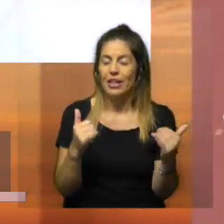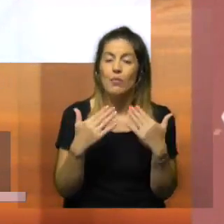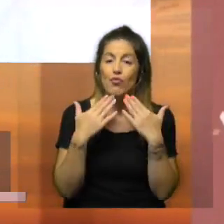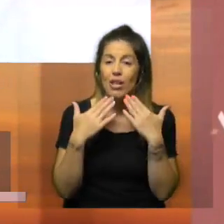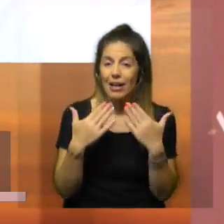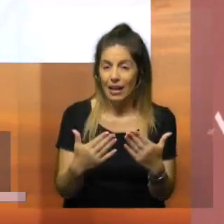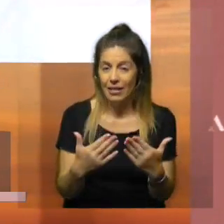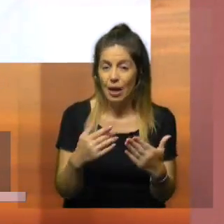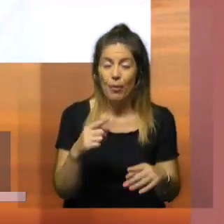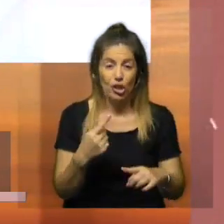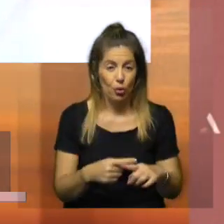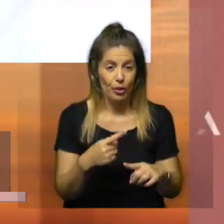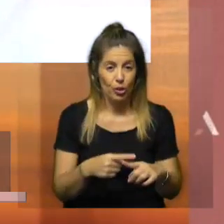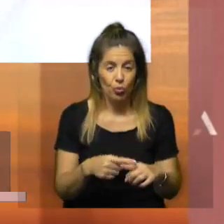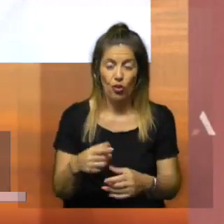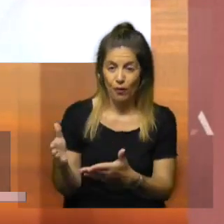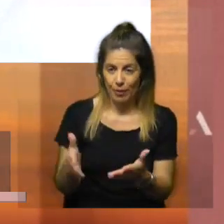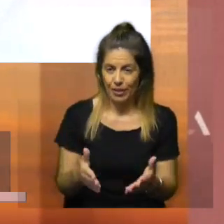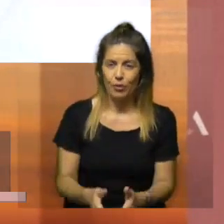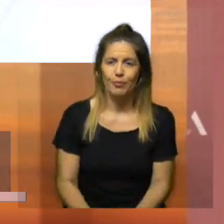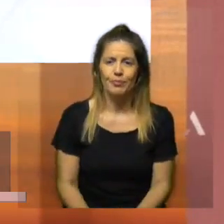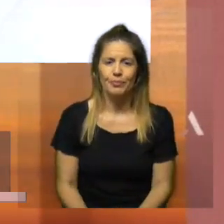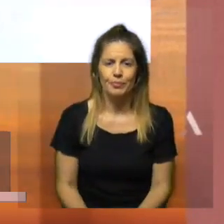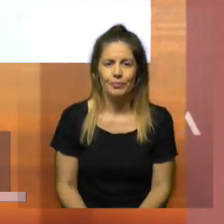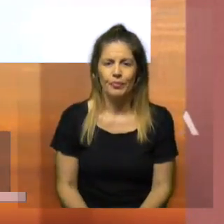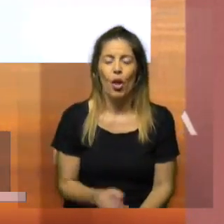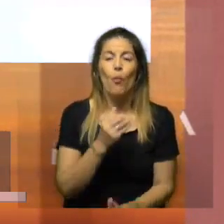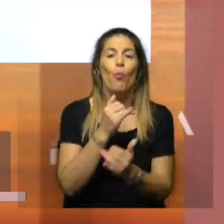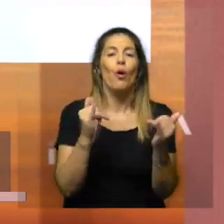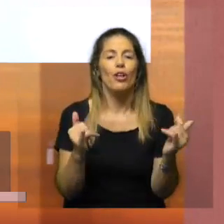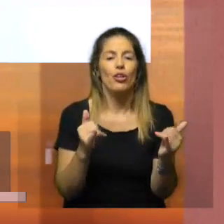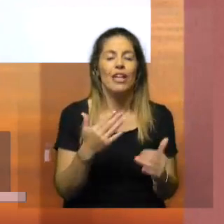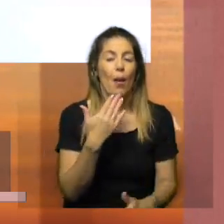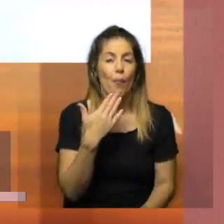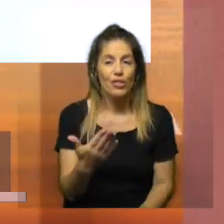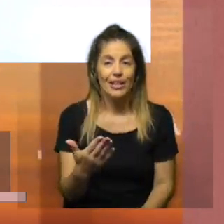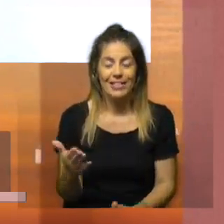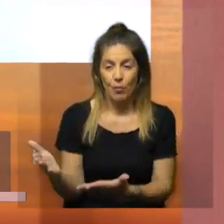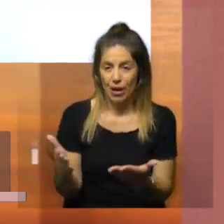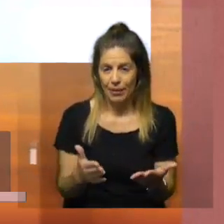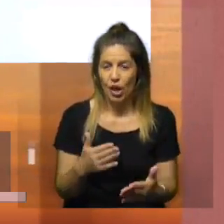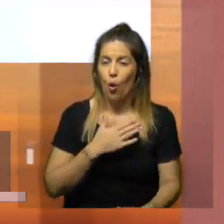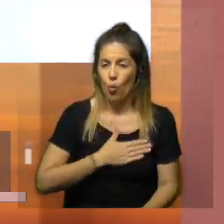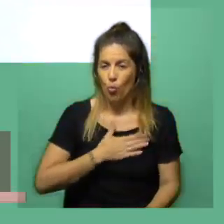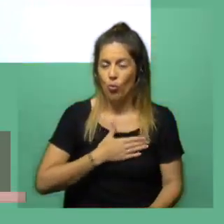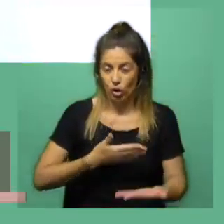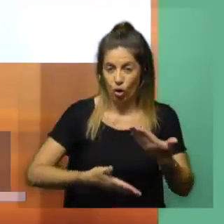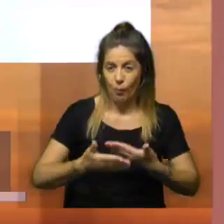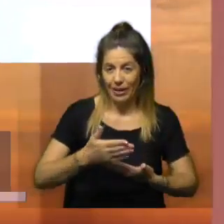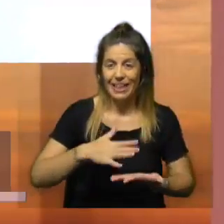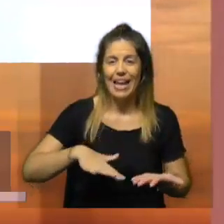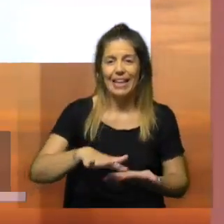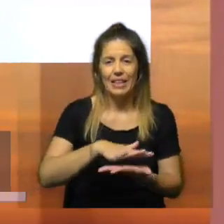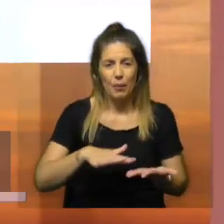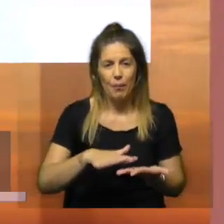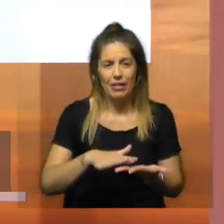gracias por estos minutos. Bienvenido. Bueno, buenos días, muchas gracias por la invitación. Un gusto compartir con ustedes el espacio y la